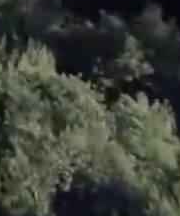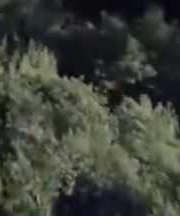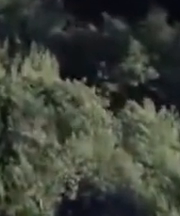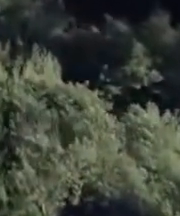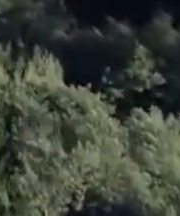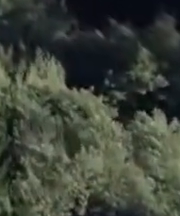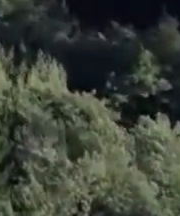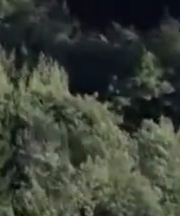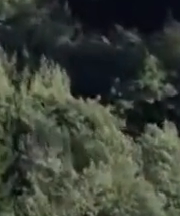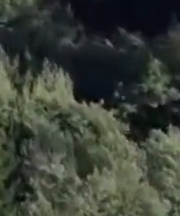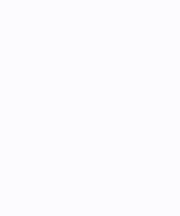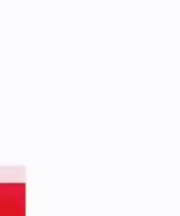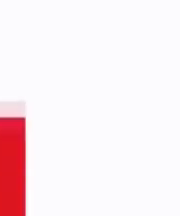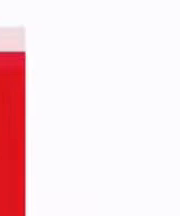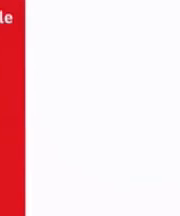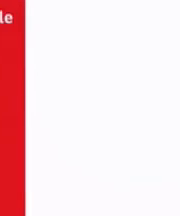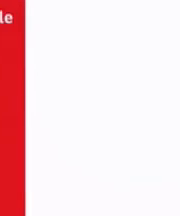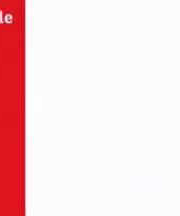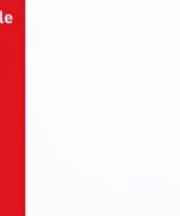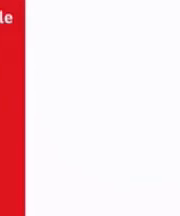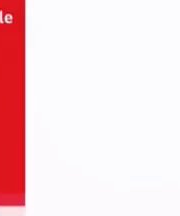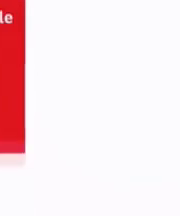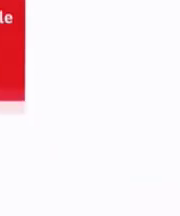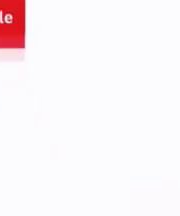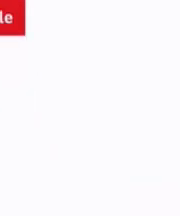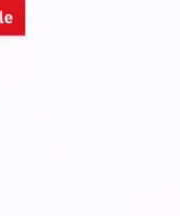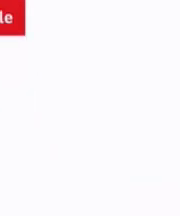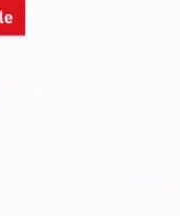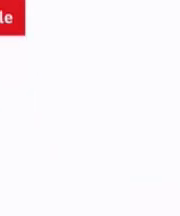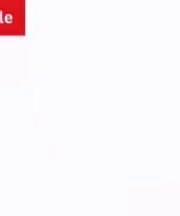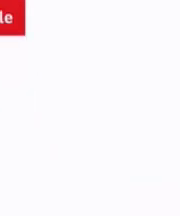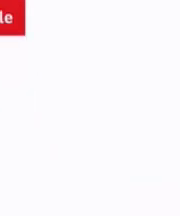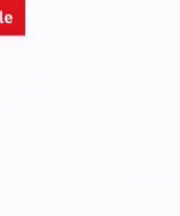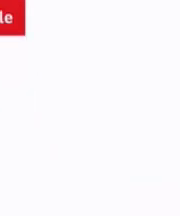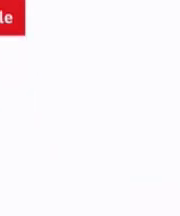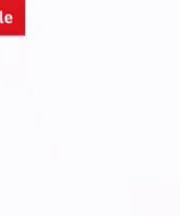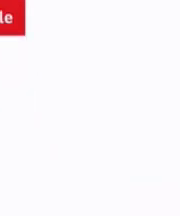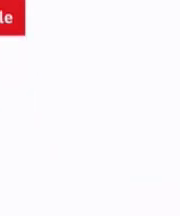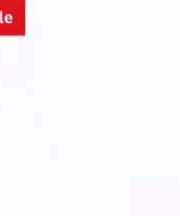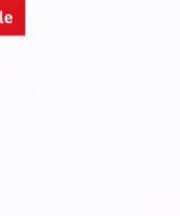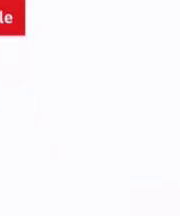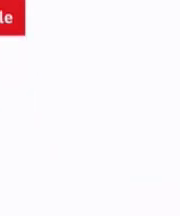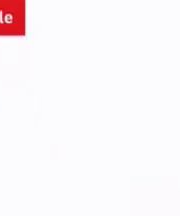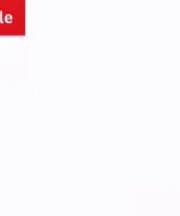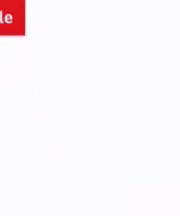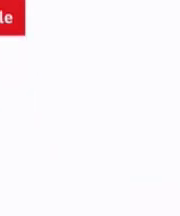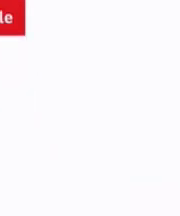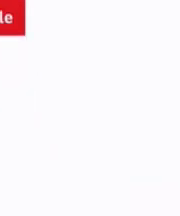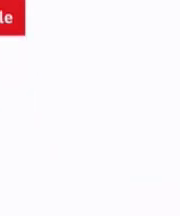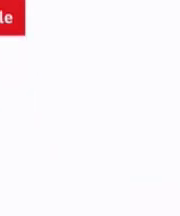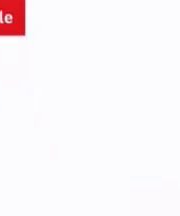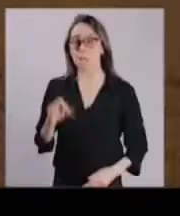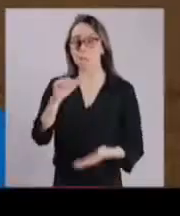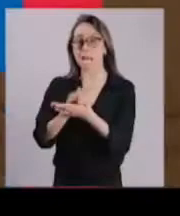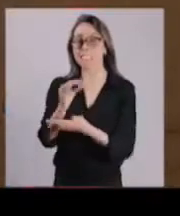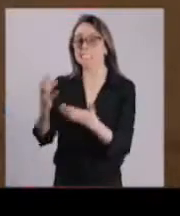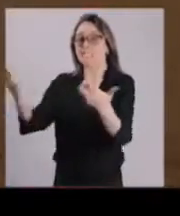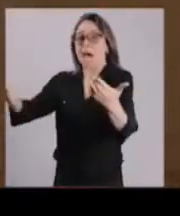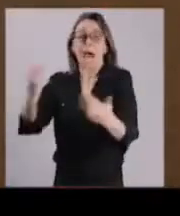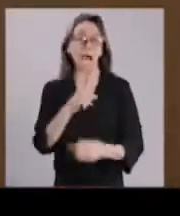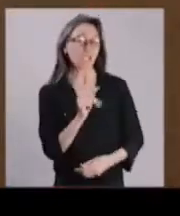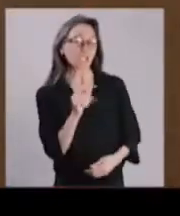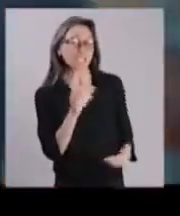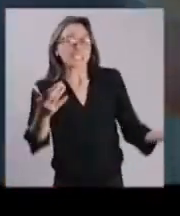www.scadi.cl. Ministerio de Obras Públicas, Gobierno de Chile, Global Vía, Autopista del Itata.